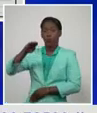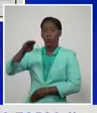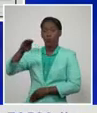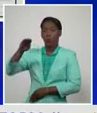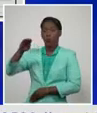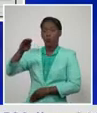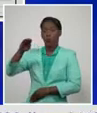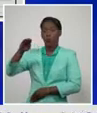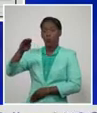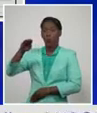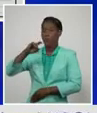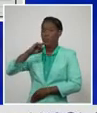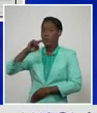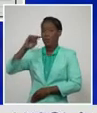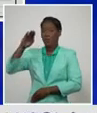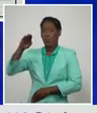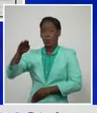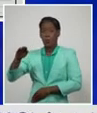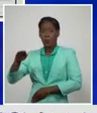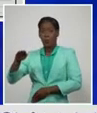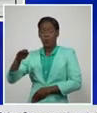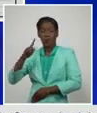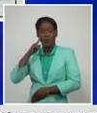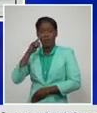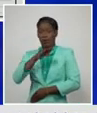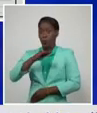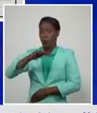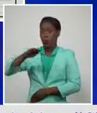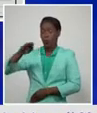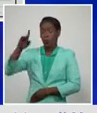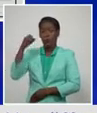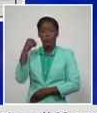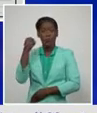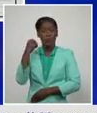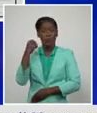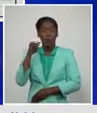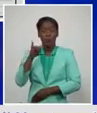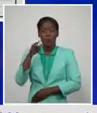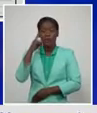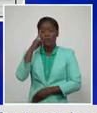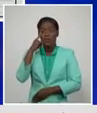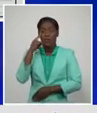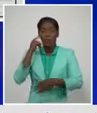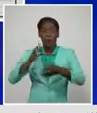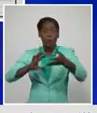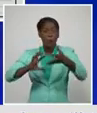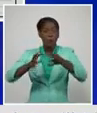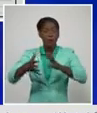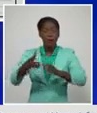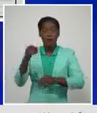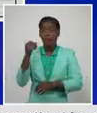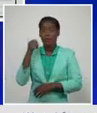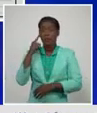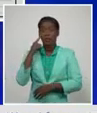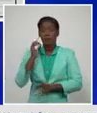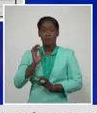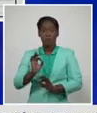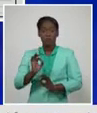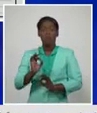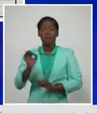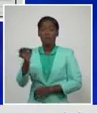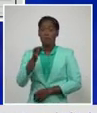descender ni lograr una meseta que permita hablar de alguna estabilidad. Los municipios de